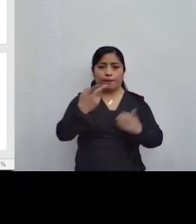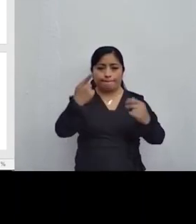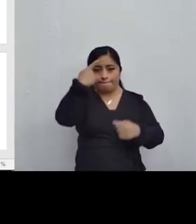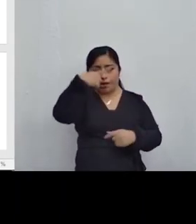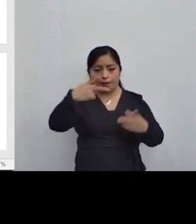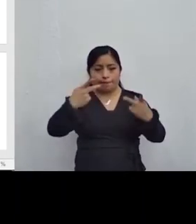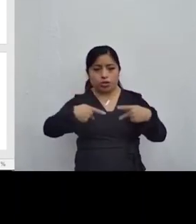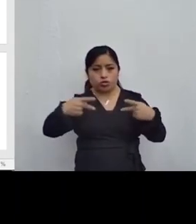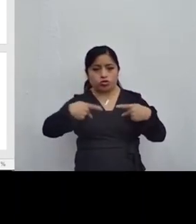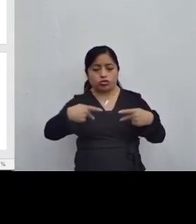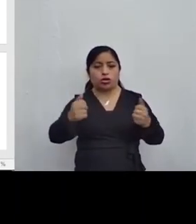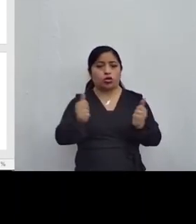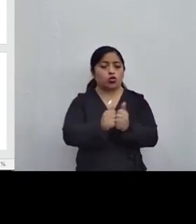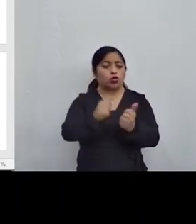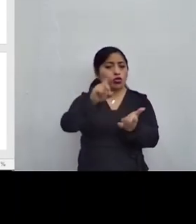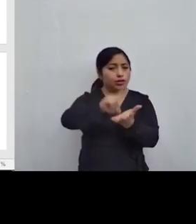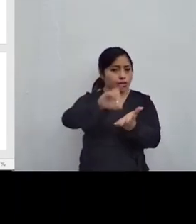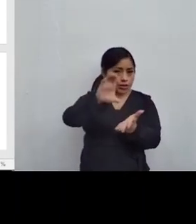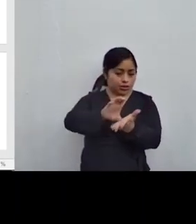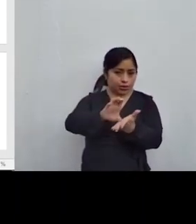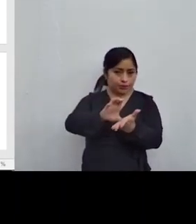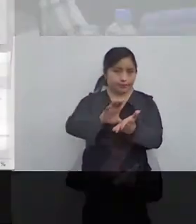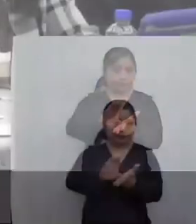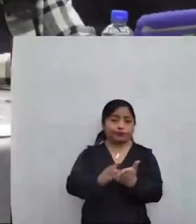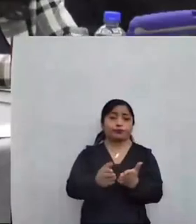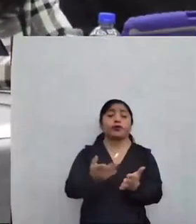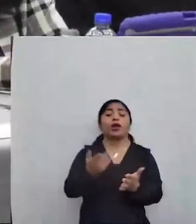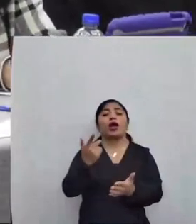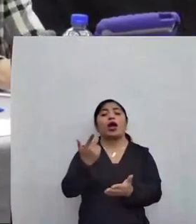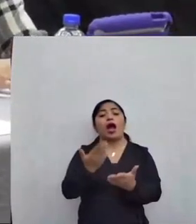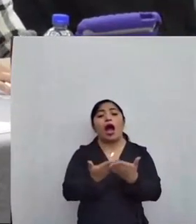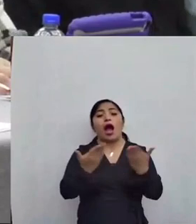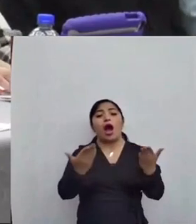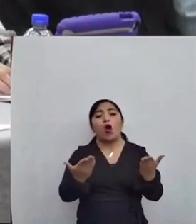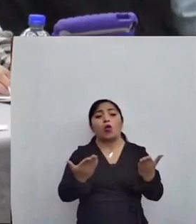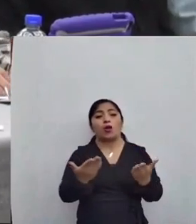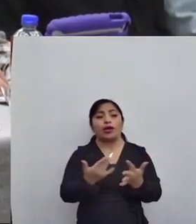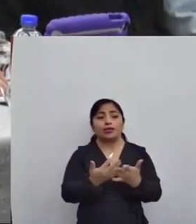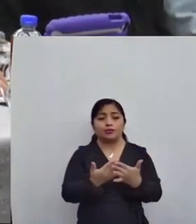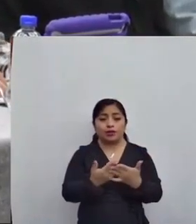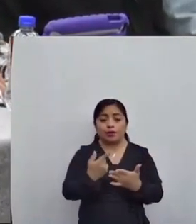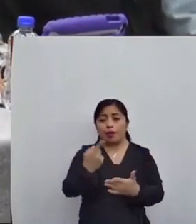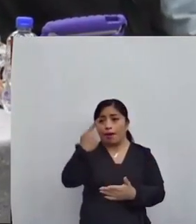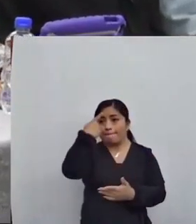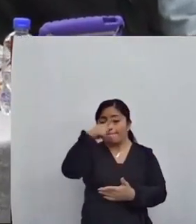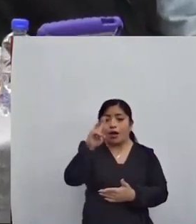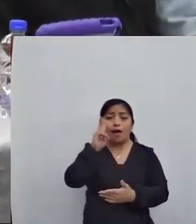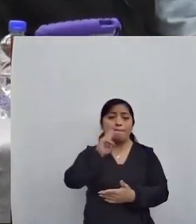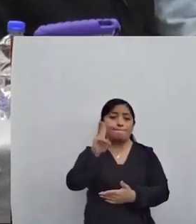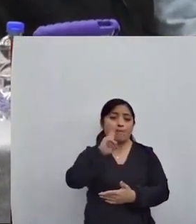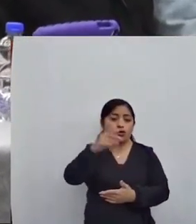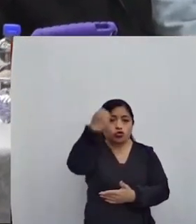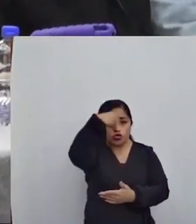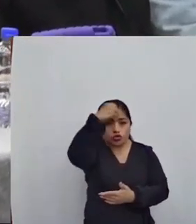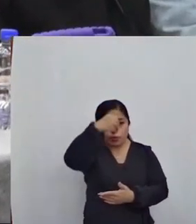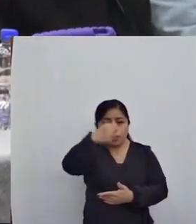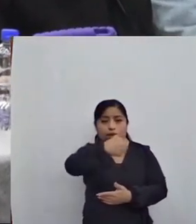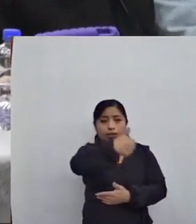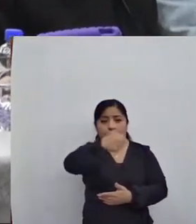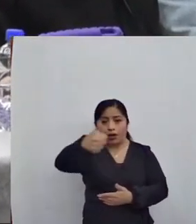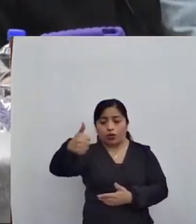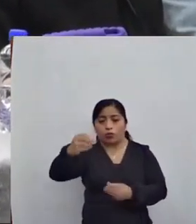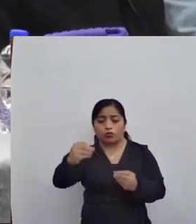en Situación de Discapacidad. Y estamos en espera de sus observaciones vía escrito, por favor.